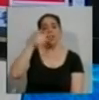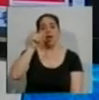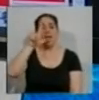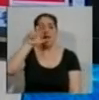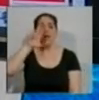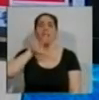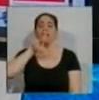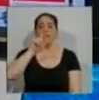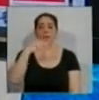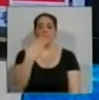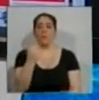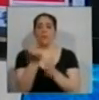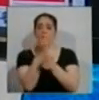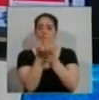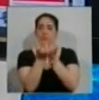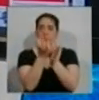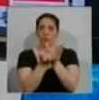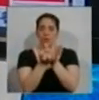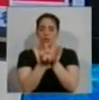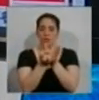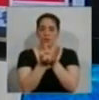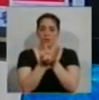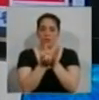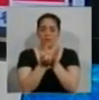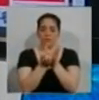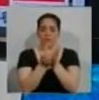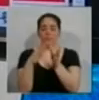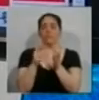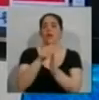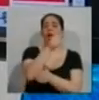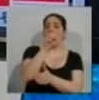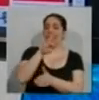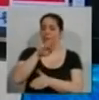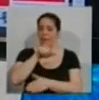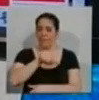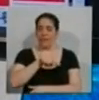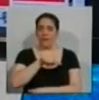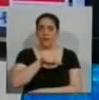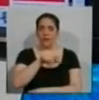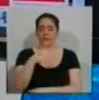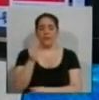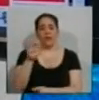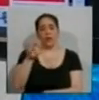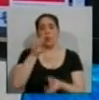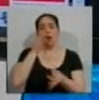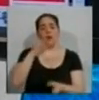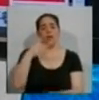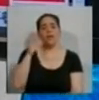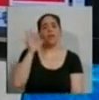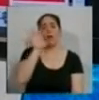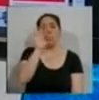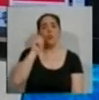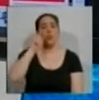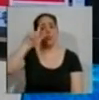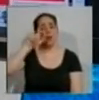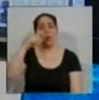puedes descargar, en este caso es la versión alfa, beta, de prueba, en cualquier tienda de Google, en tu celular.